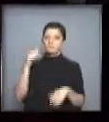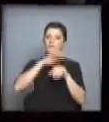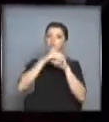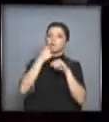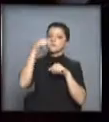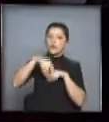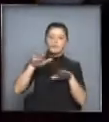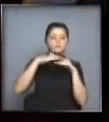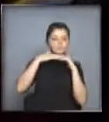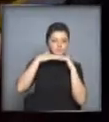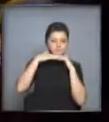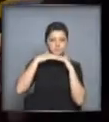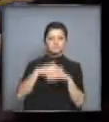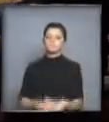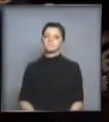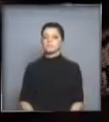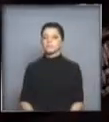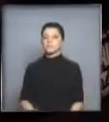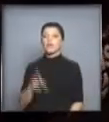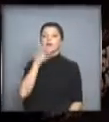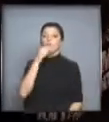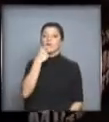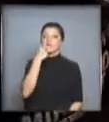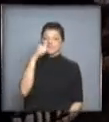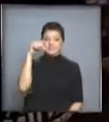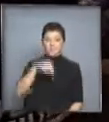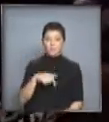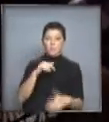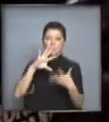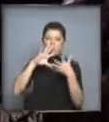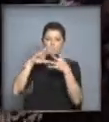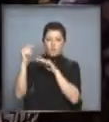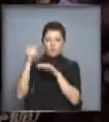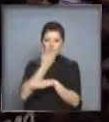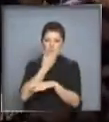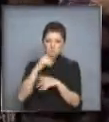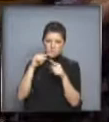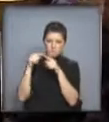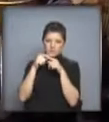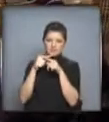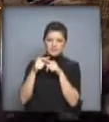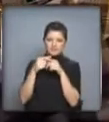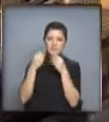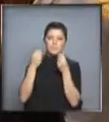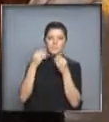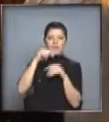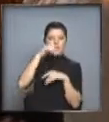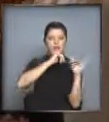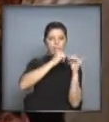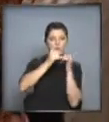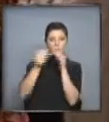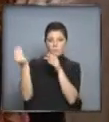voy a tribuna, señorita. Sin embargo, yo creo que ahora tenemos un contexto político que nos permite a los jóvenes empoderarnos con respecto a la